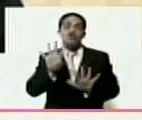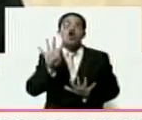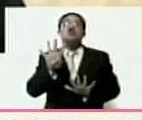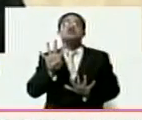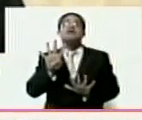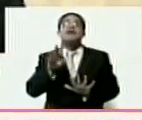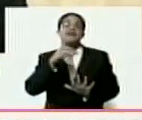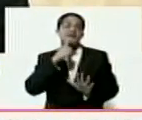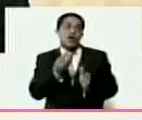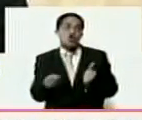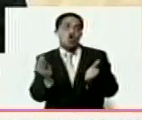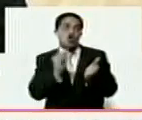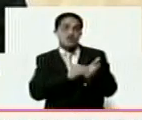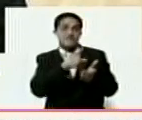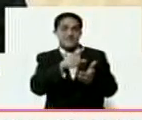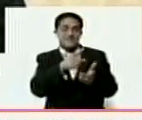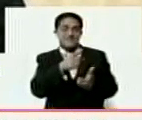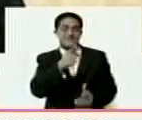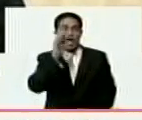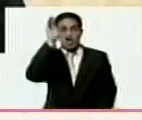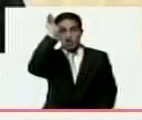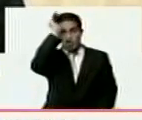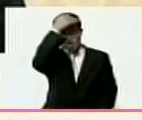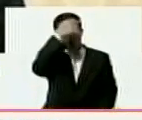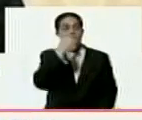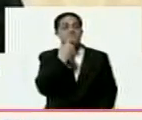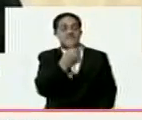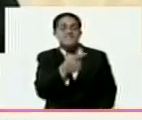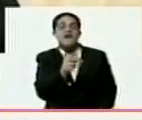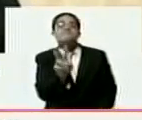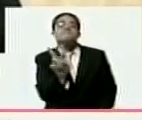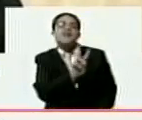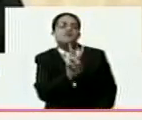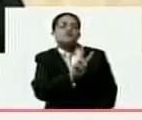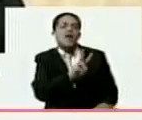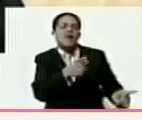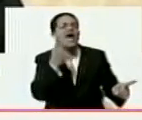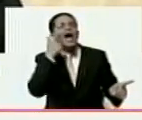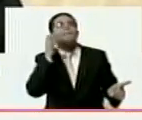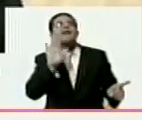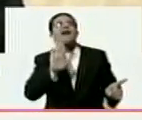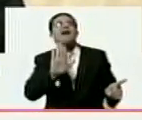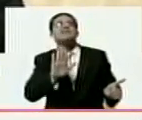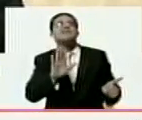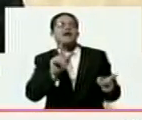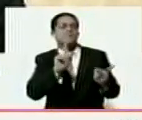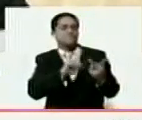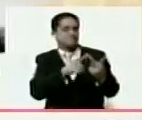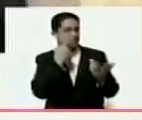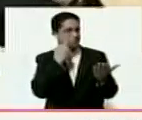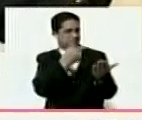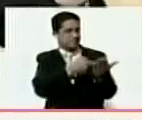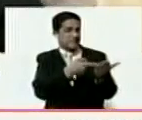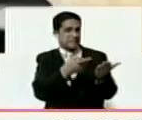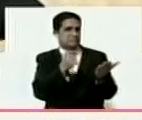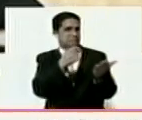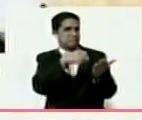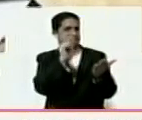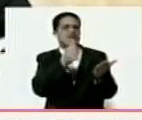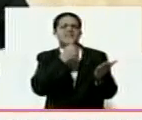señor Trump declarando una amenaza extraordinaria e inusual a Venezuela. Cuando ellos vean quiénes